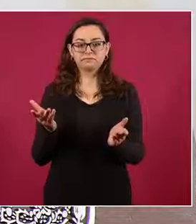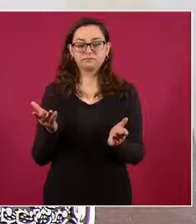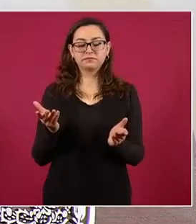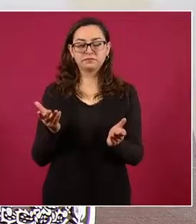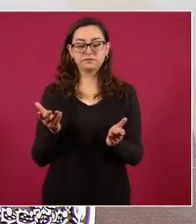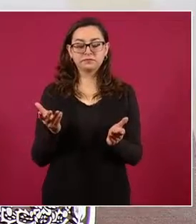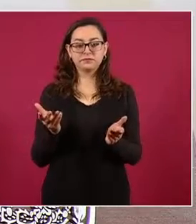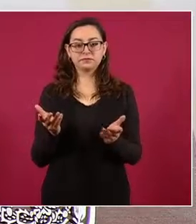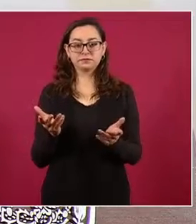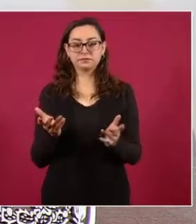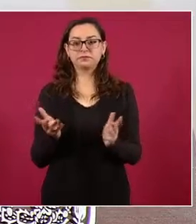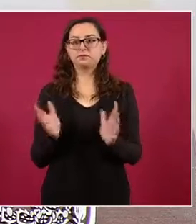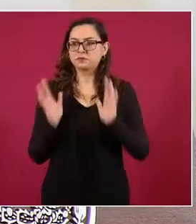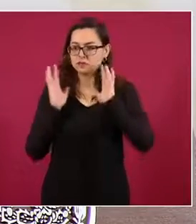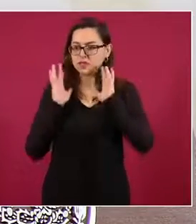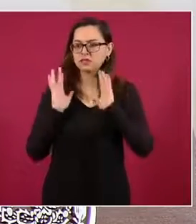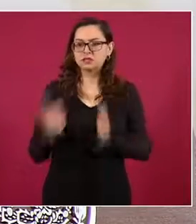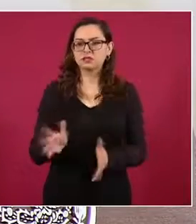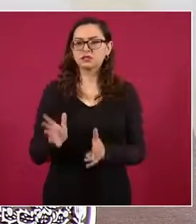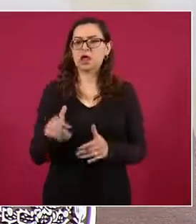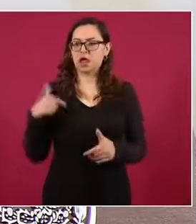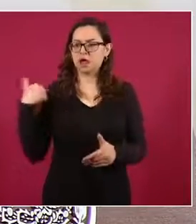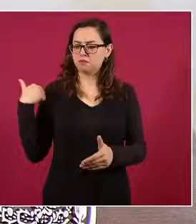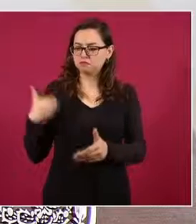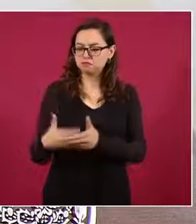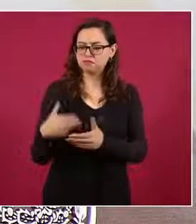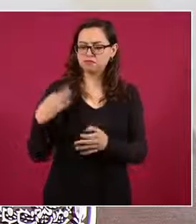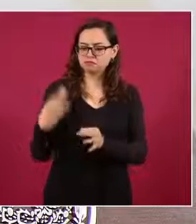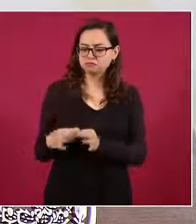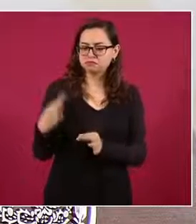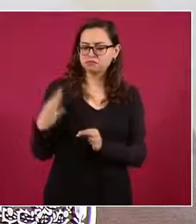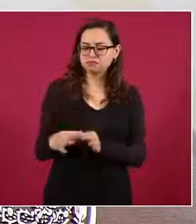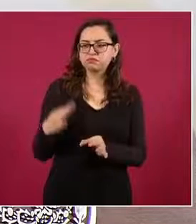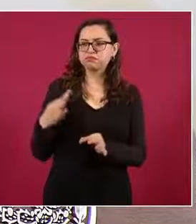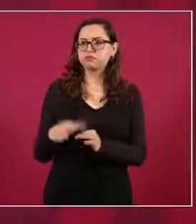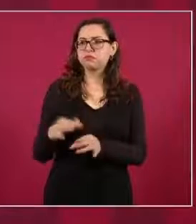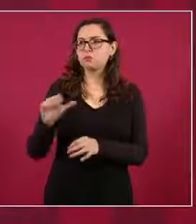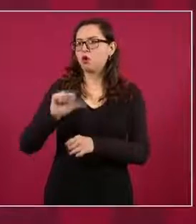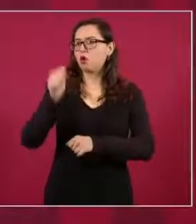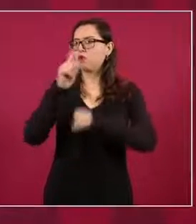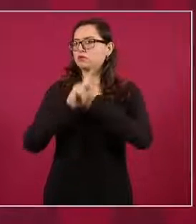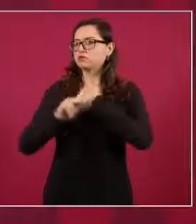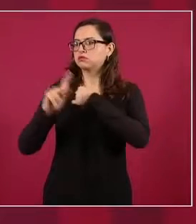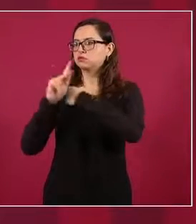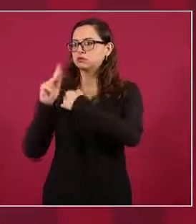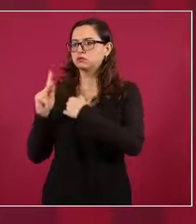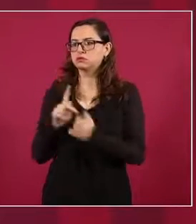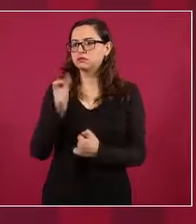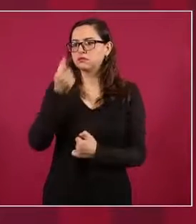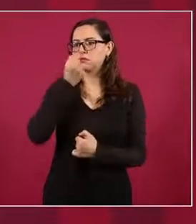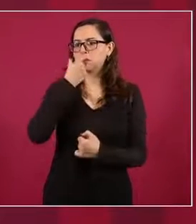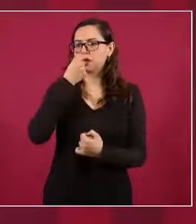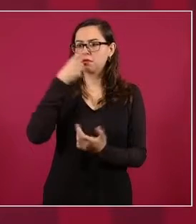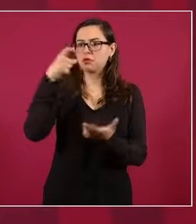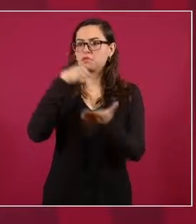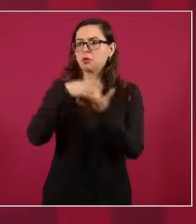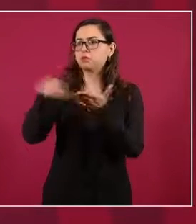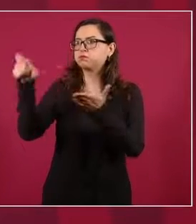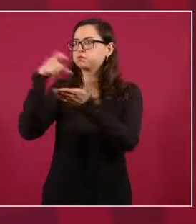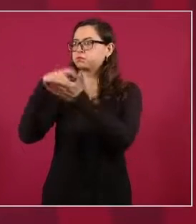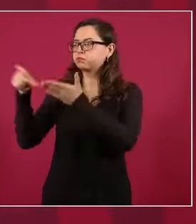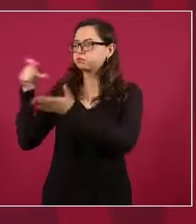haciendo las compras consolidadas en todo el mundo de medicamentos